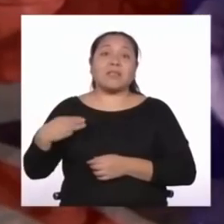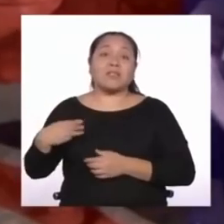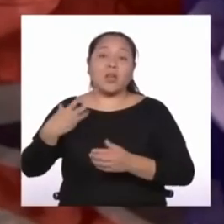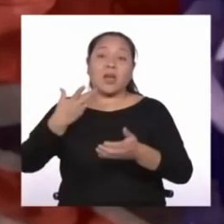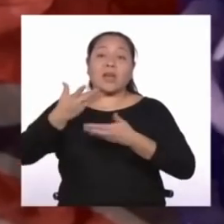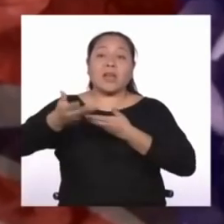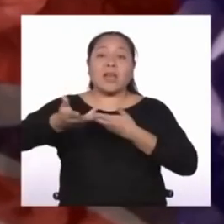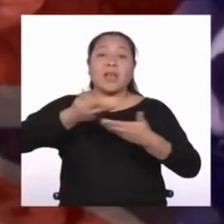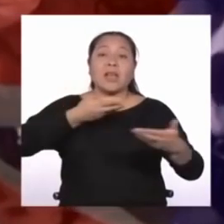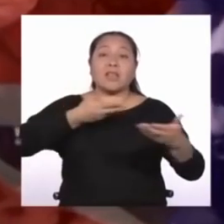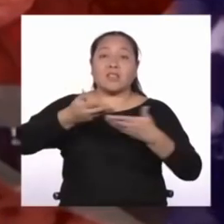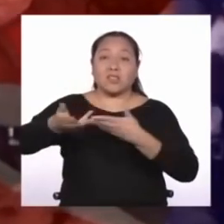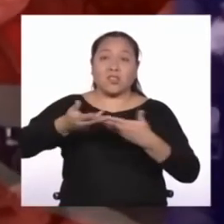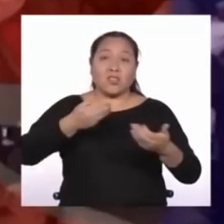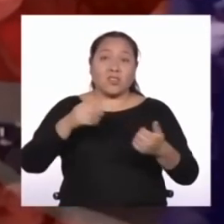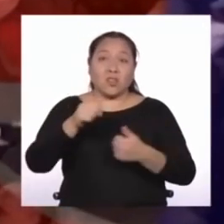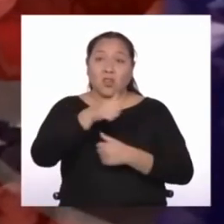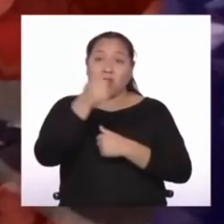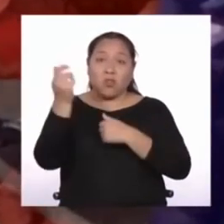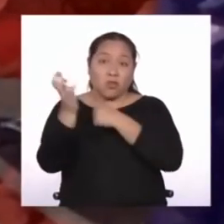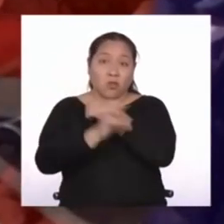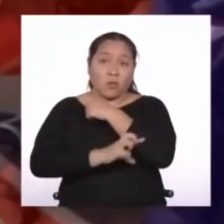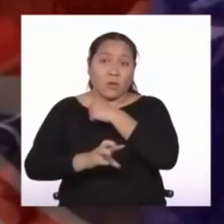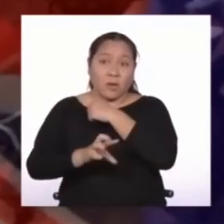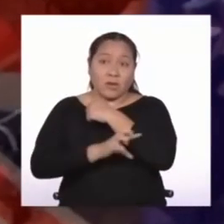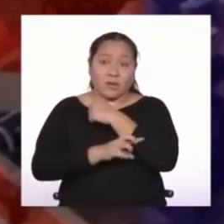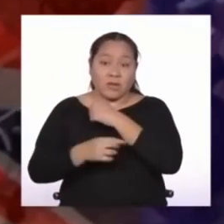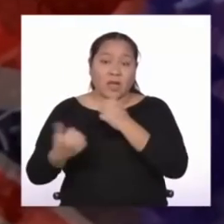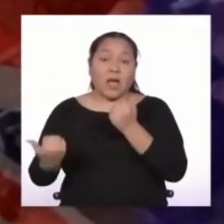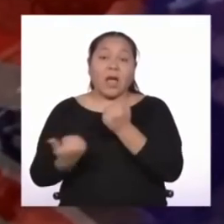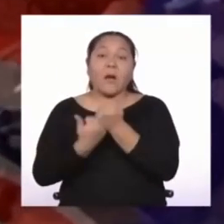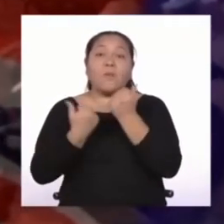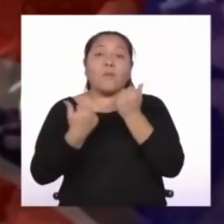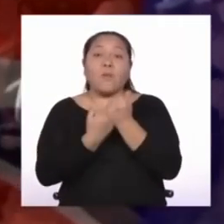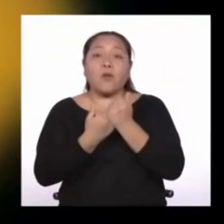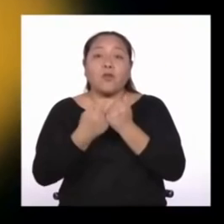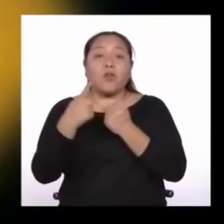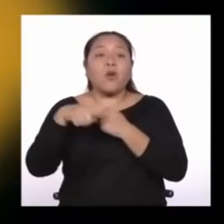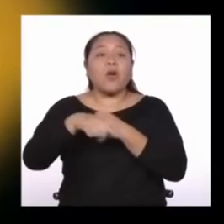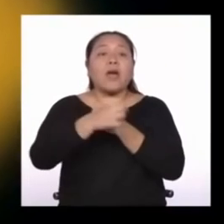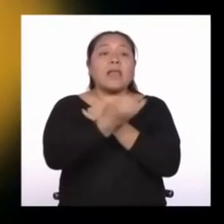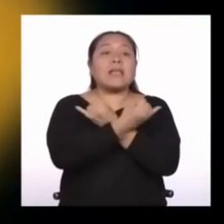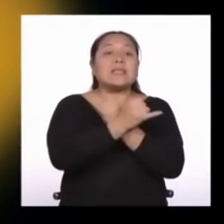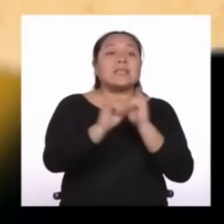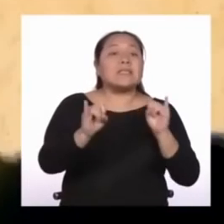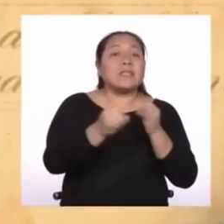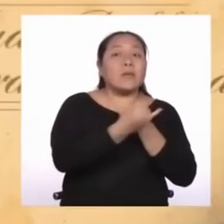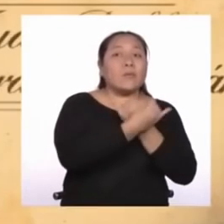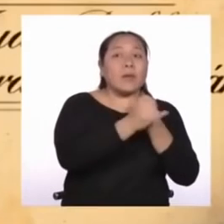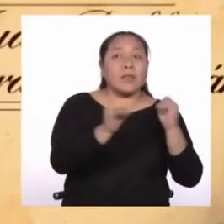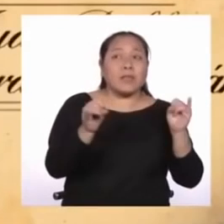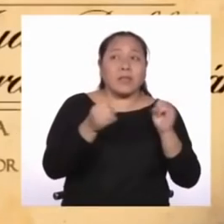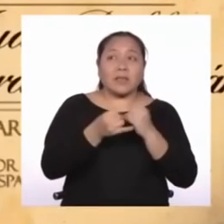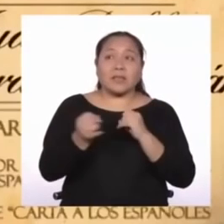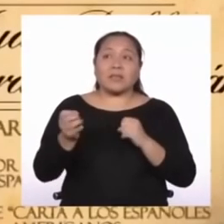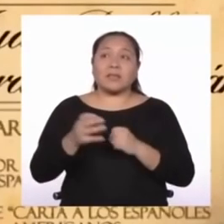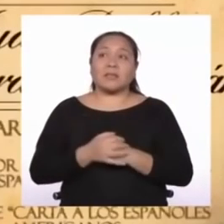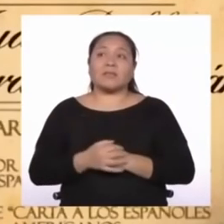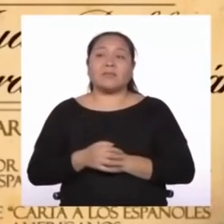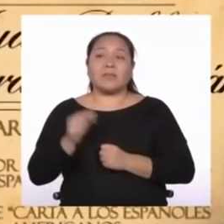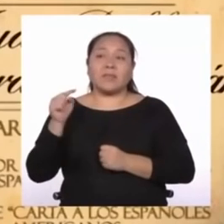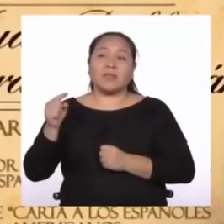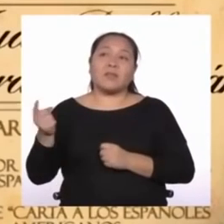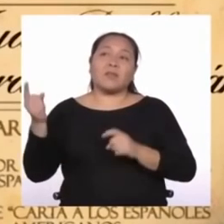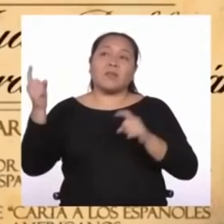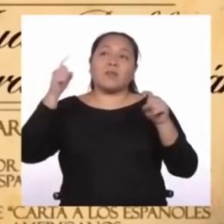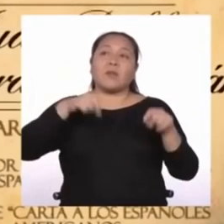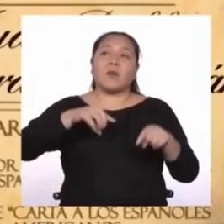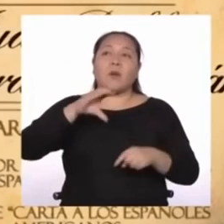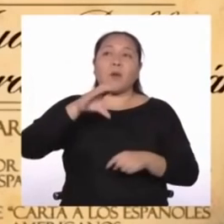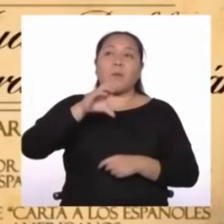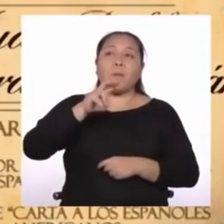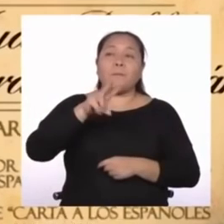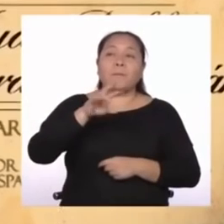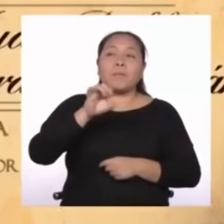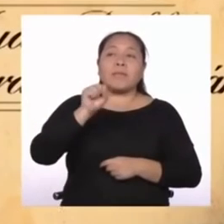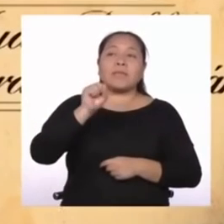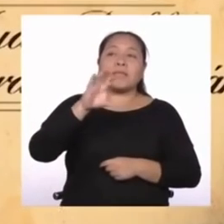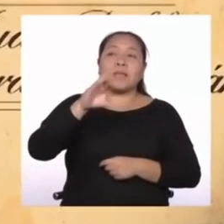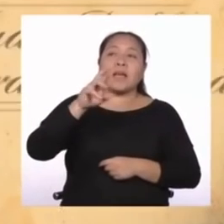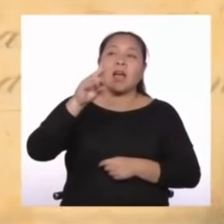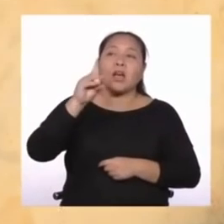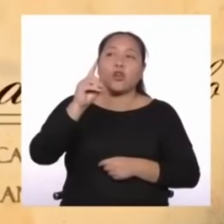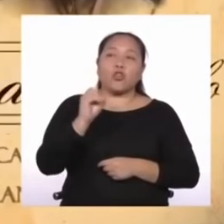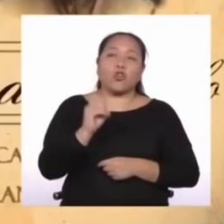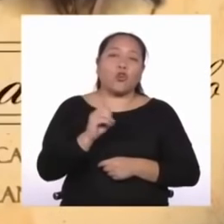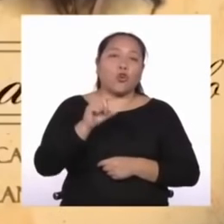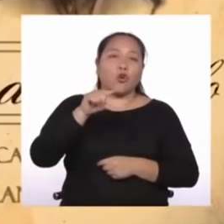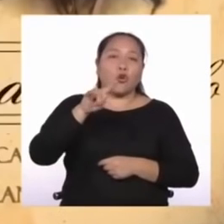este apoyo de la corona británica a las independencias, lo cual explica la presencia de Vizcardo y Guzmán en Londres junto